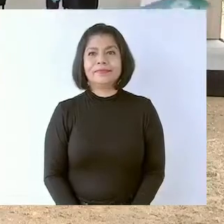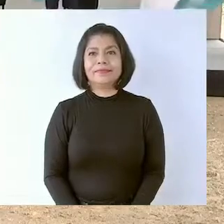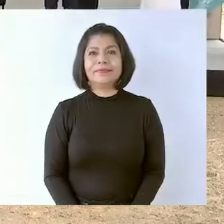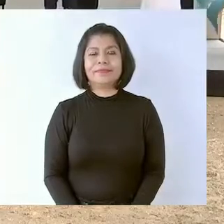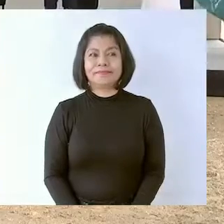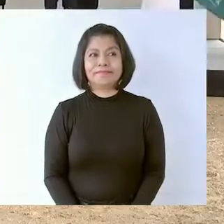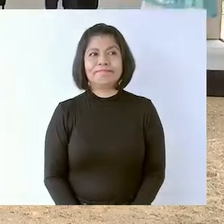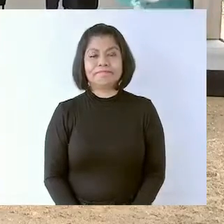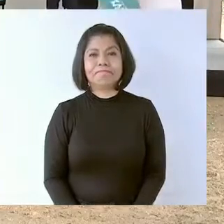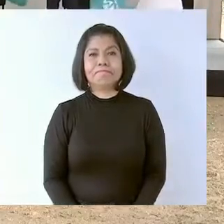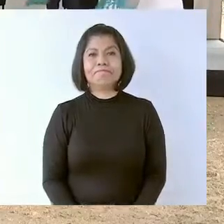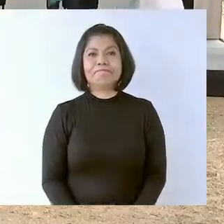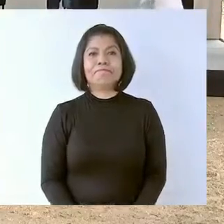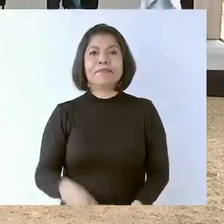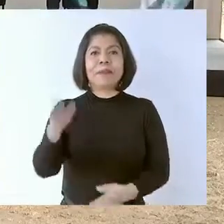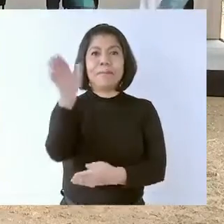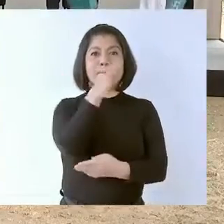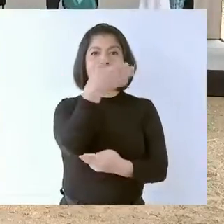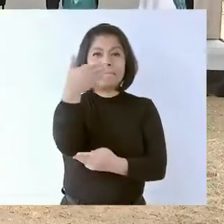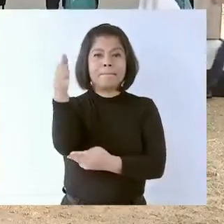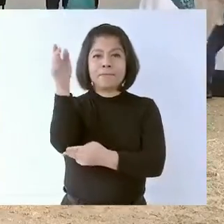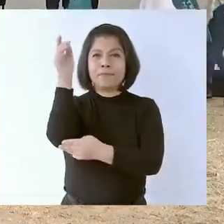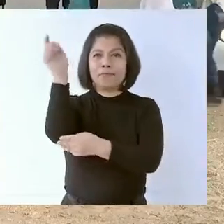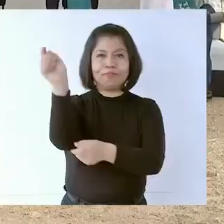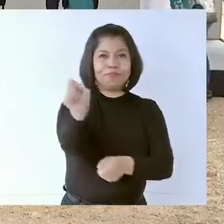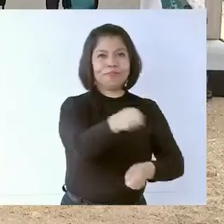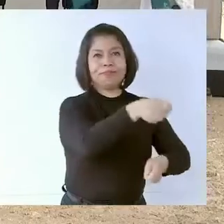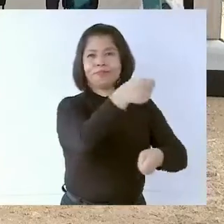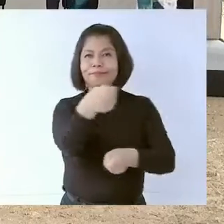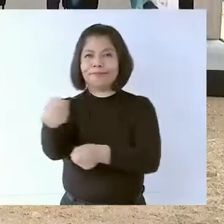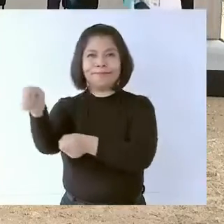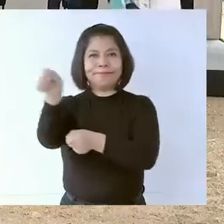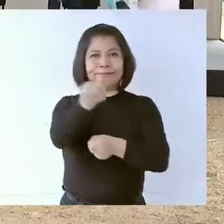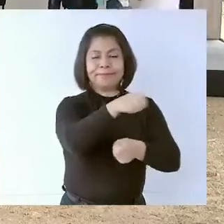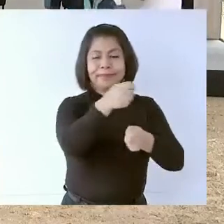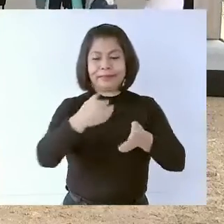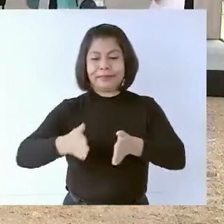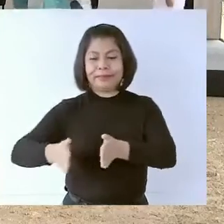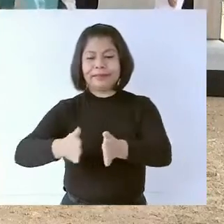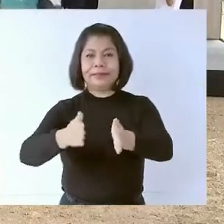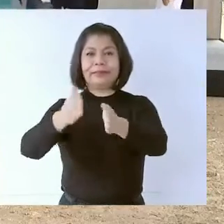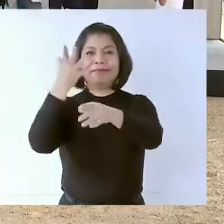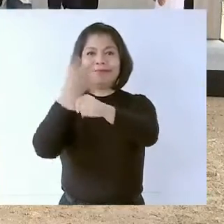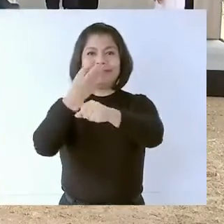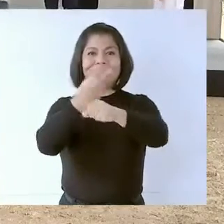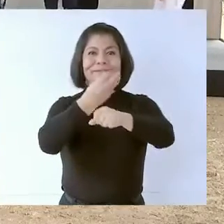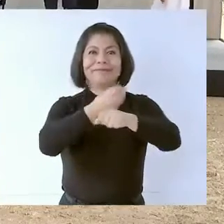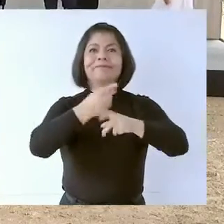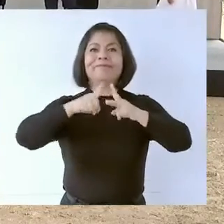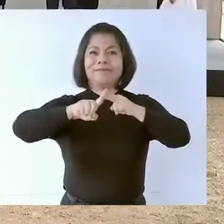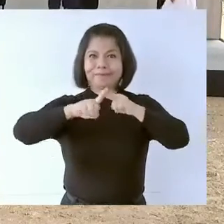Y este es el banderazo de inicio de obra del Tren Maya, tramo 5, Cancún-Tulum.